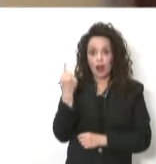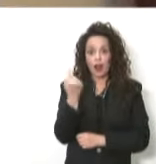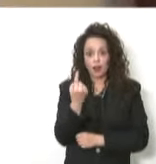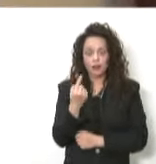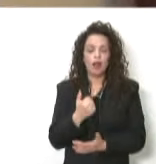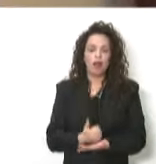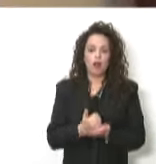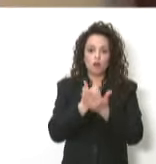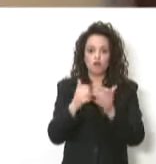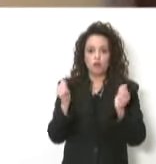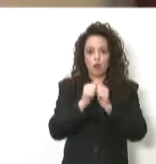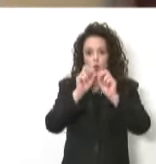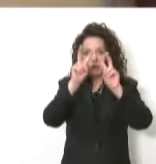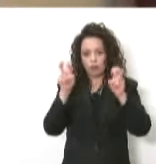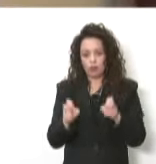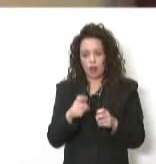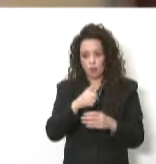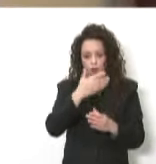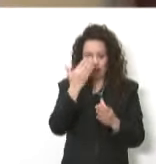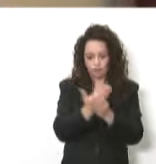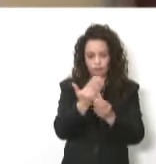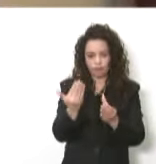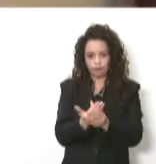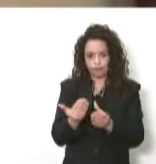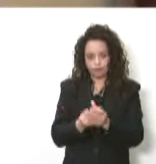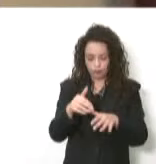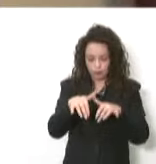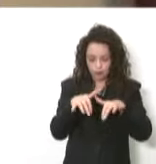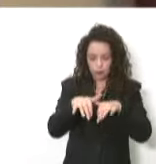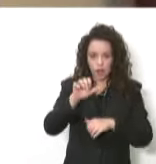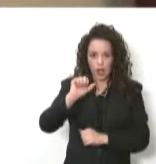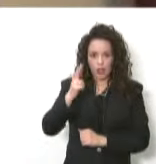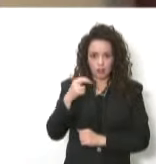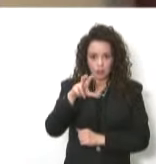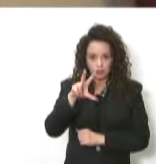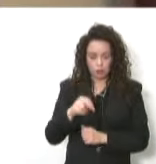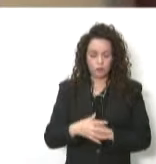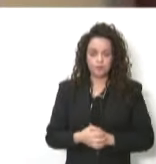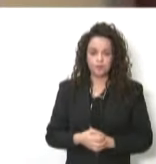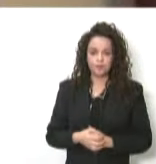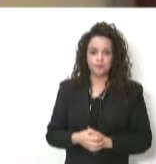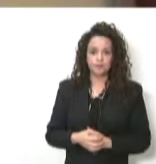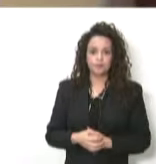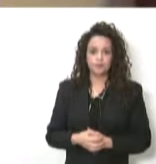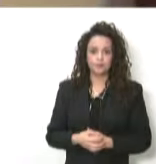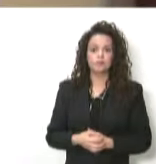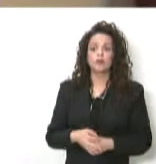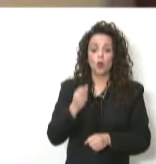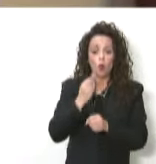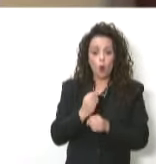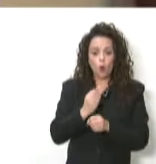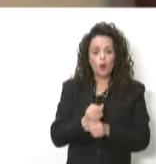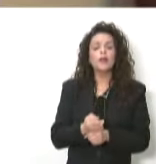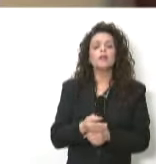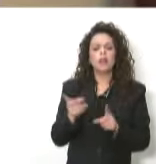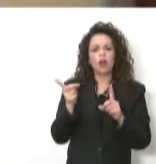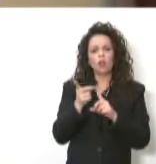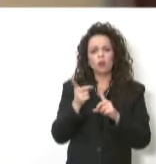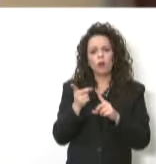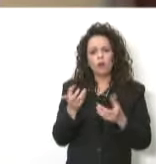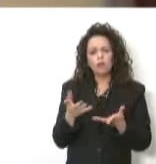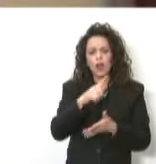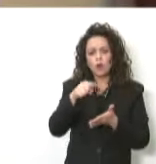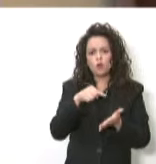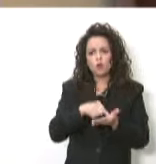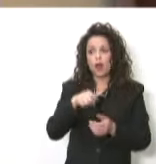archivos. En esta ocasión nos ocupa justamente el estado de Chiapas, quien el 5 de